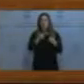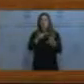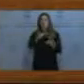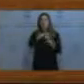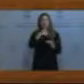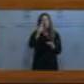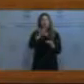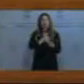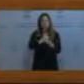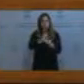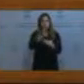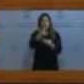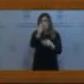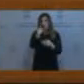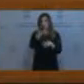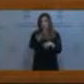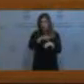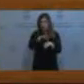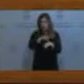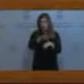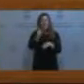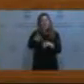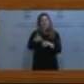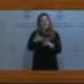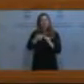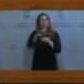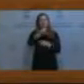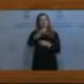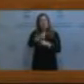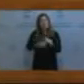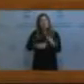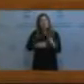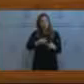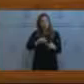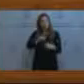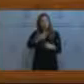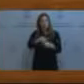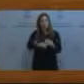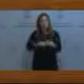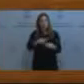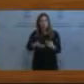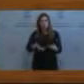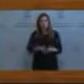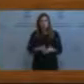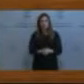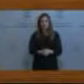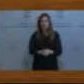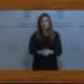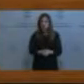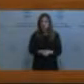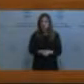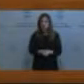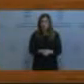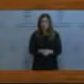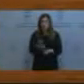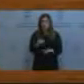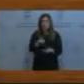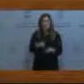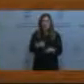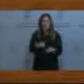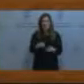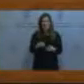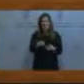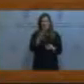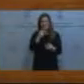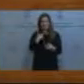de Podología y ir desarrollando conforme van pasando los temas. Bien, con mayor o menor fortuna, lo que he